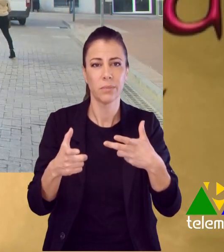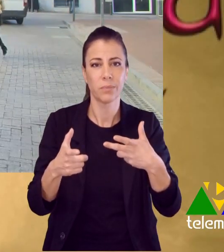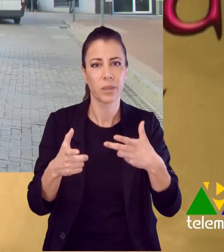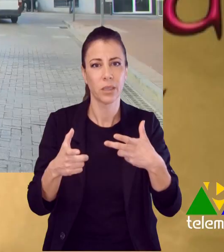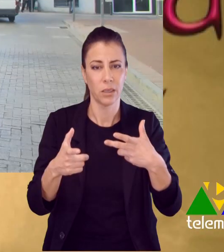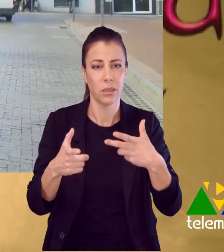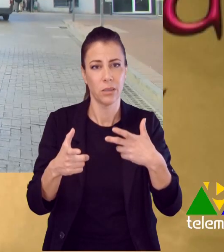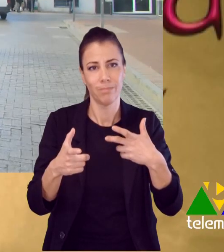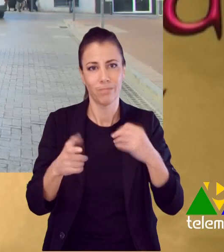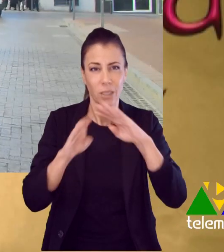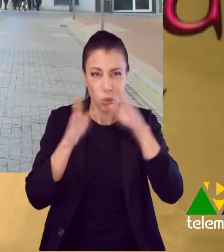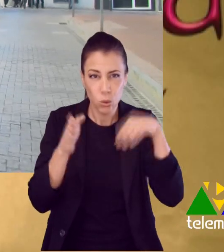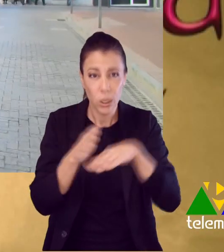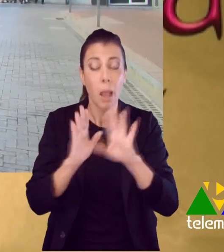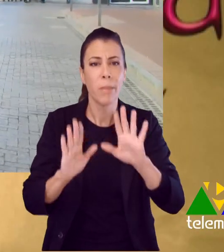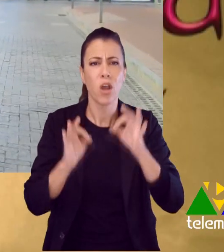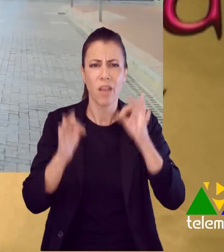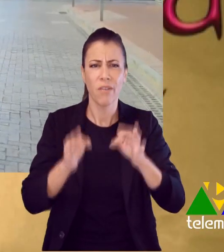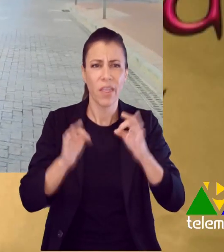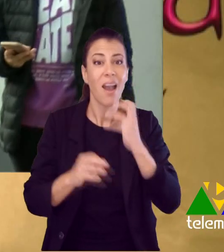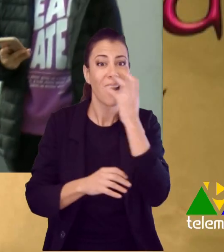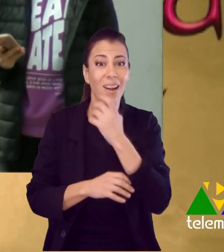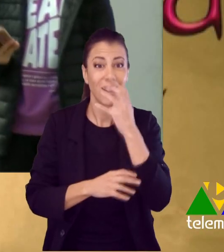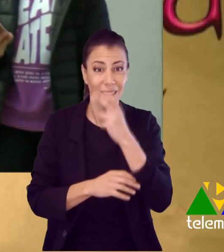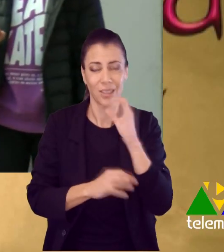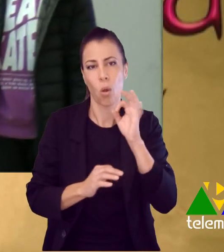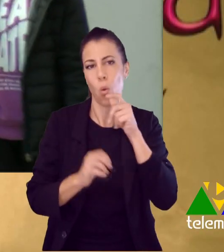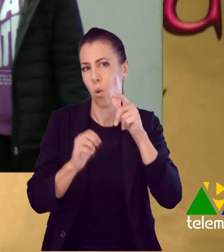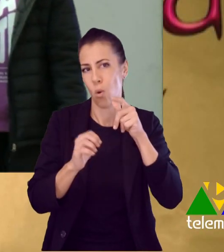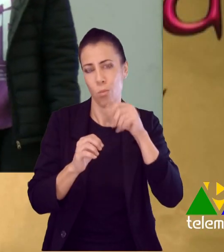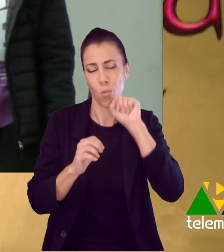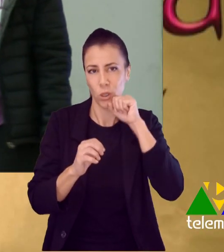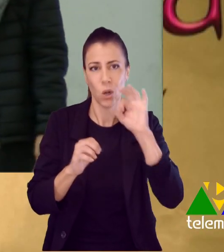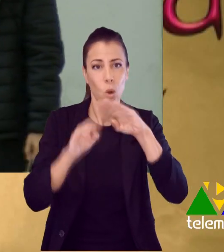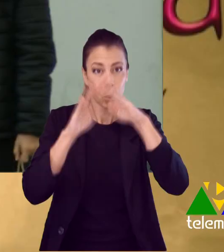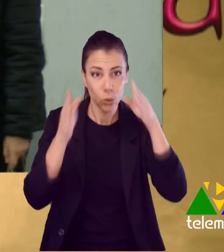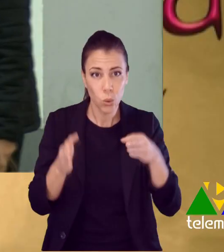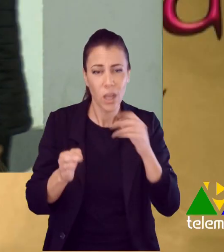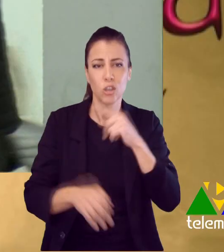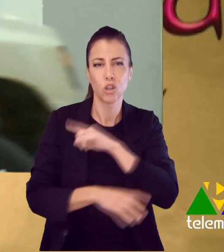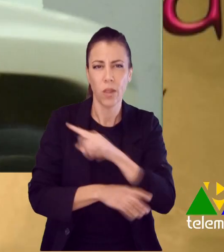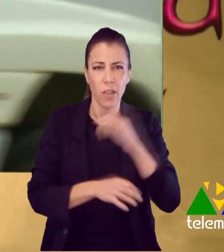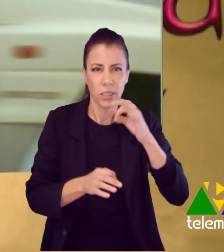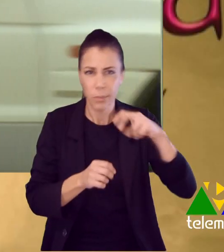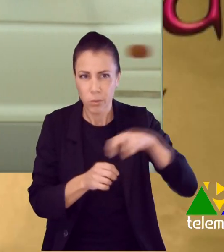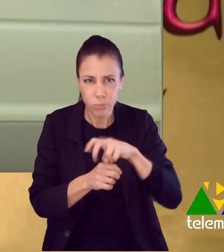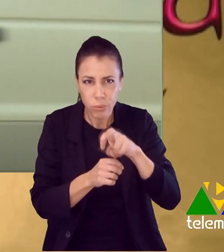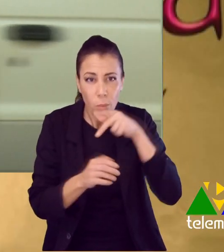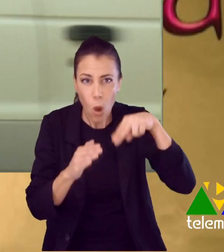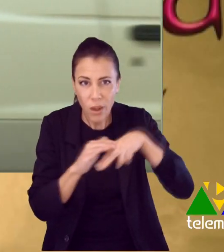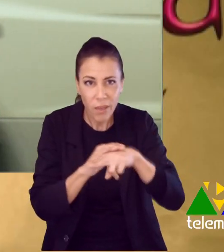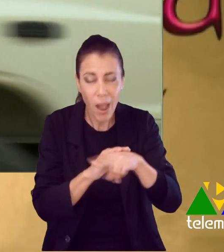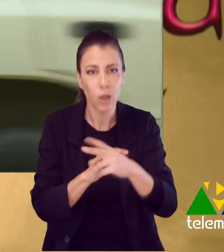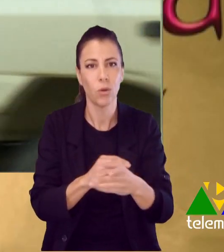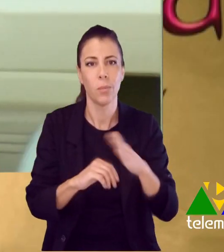que pase subterránea. Es verdad que las leyendas motrileñas, pues en los túneles de Motril y tal, que eran soldados que recorrían los túneles por debajo, tal,